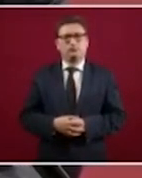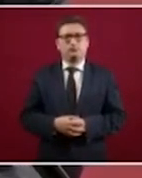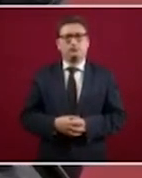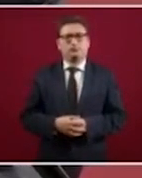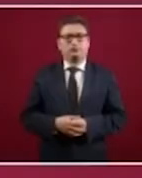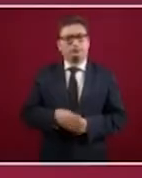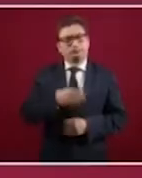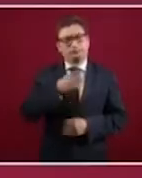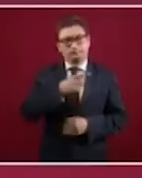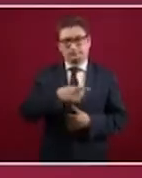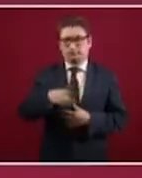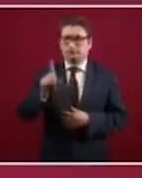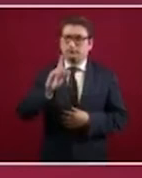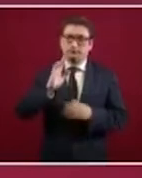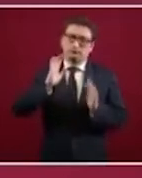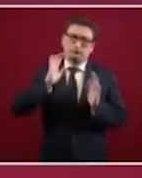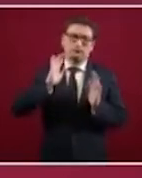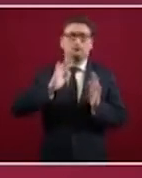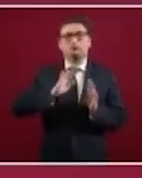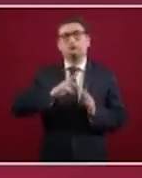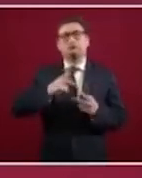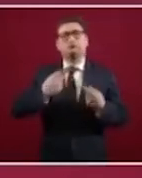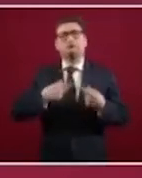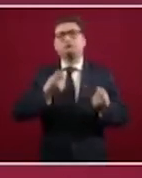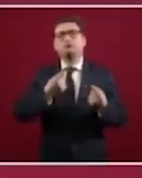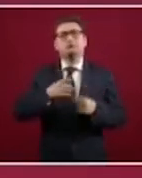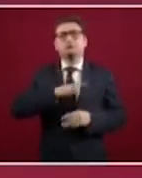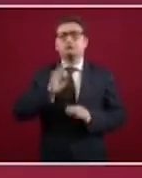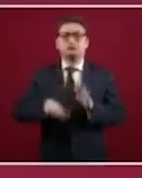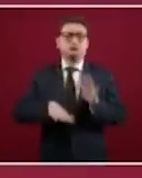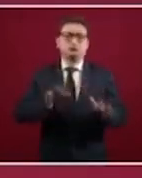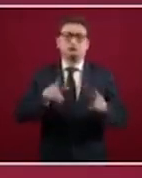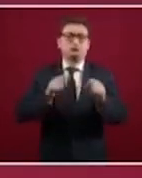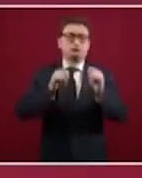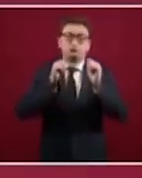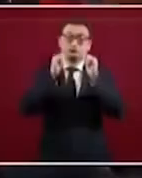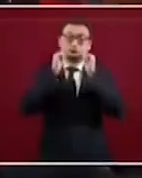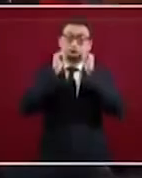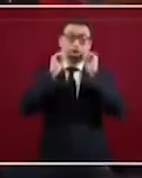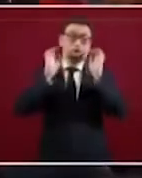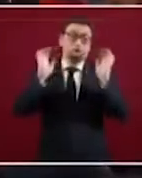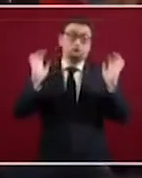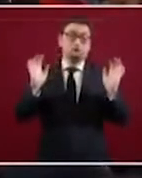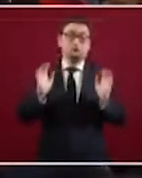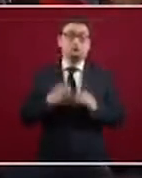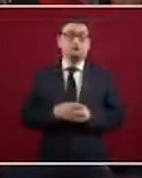van a perder la vida algunos pero